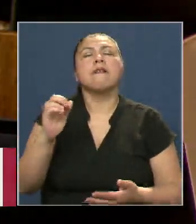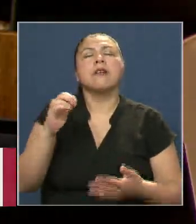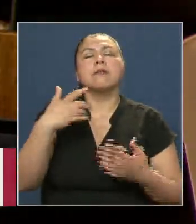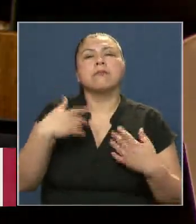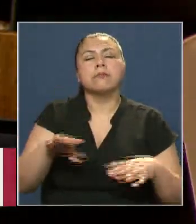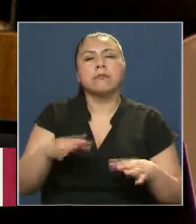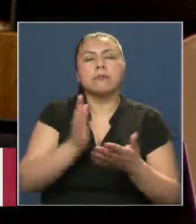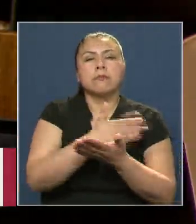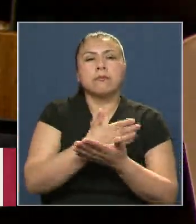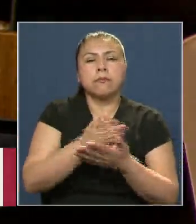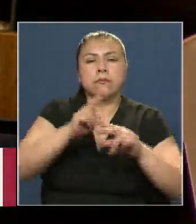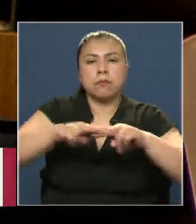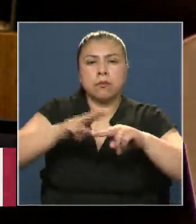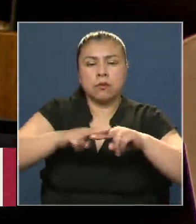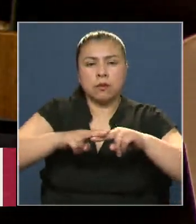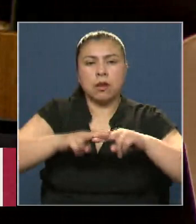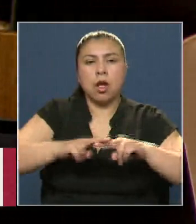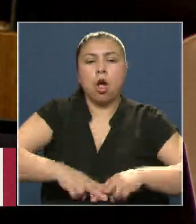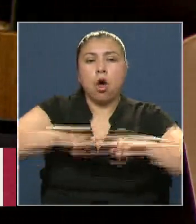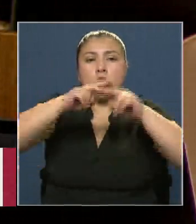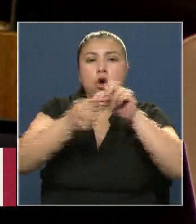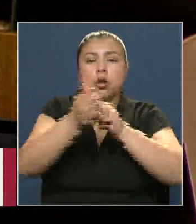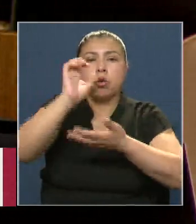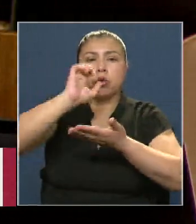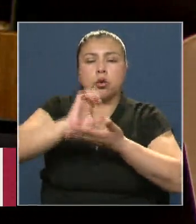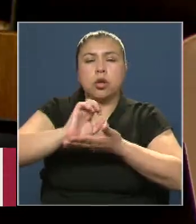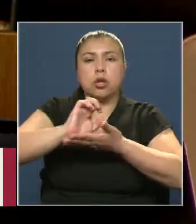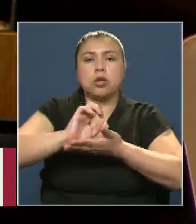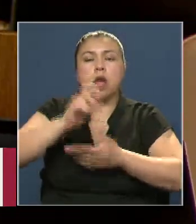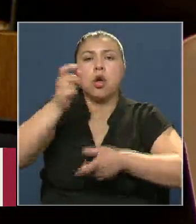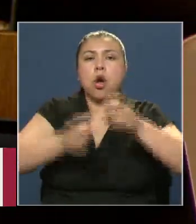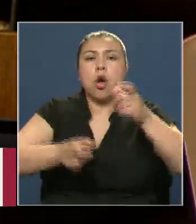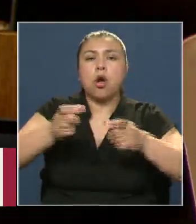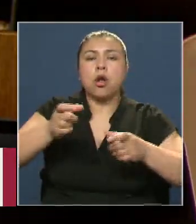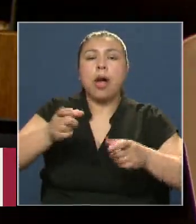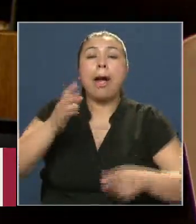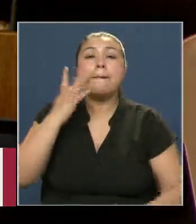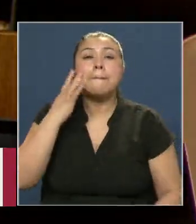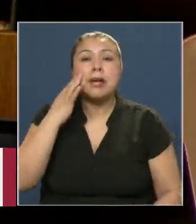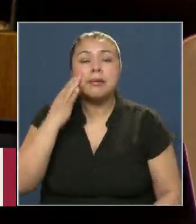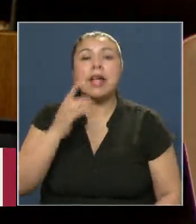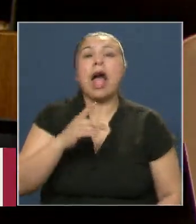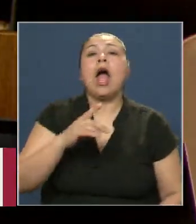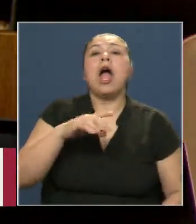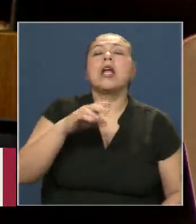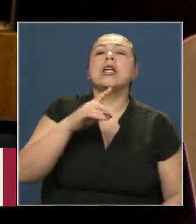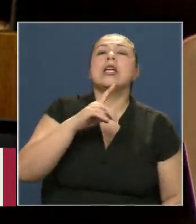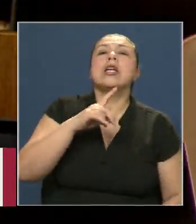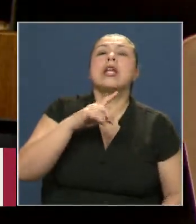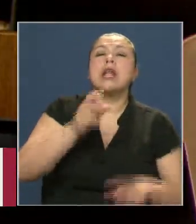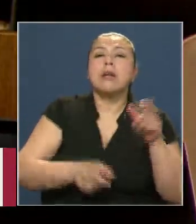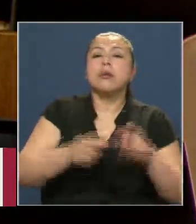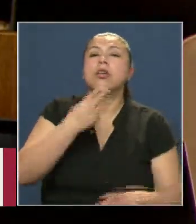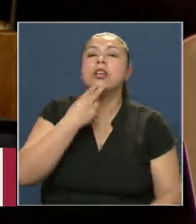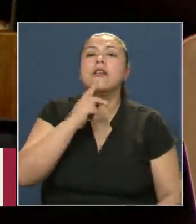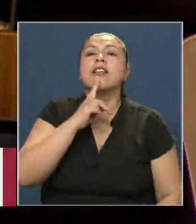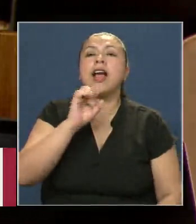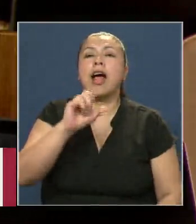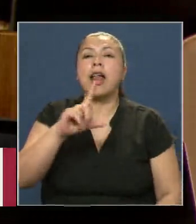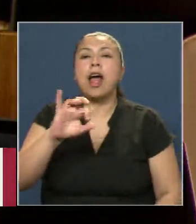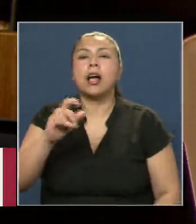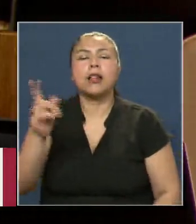que establece que se va a realizar con recursos del Estado. La gente de la provincia de Melipilla y Talagante no aguanta más y